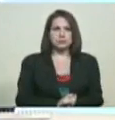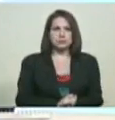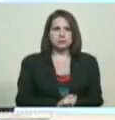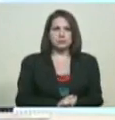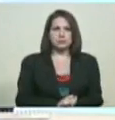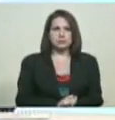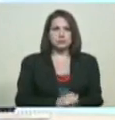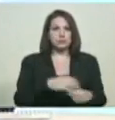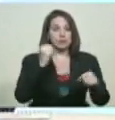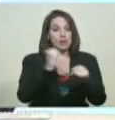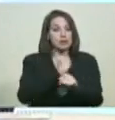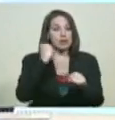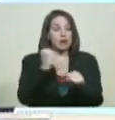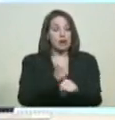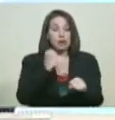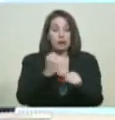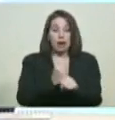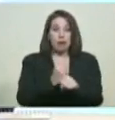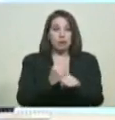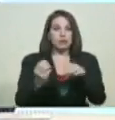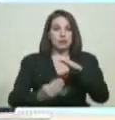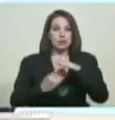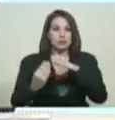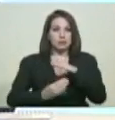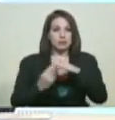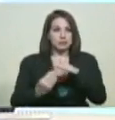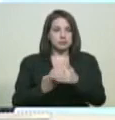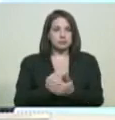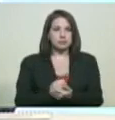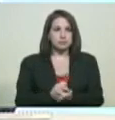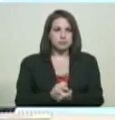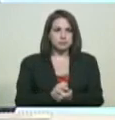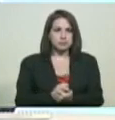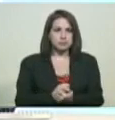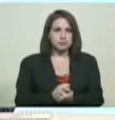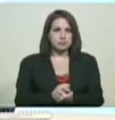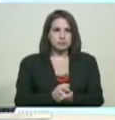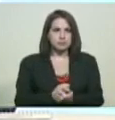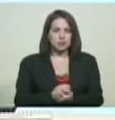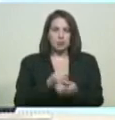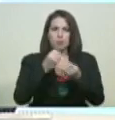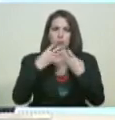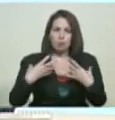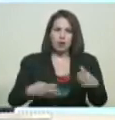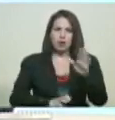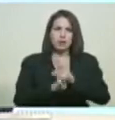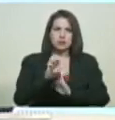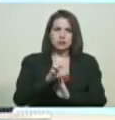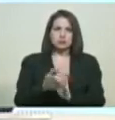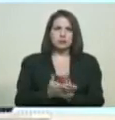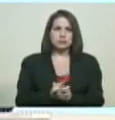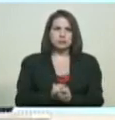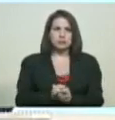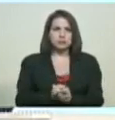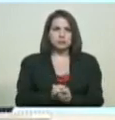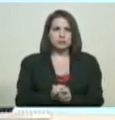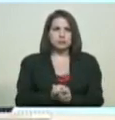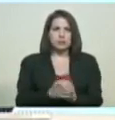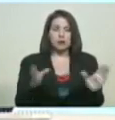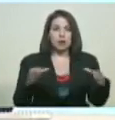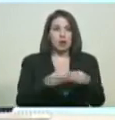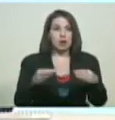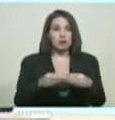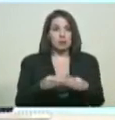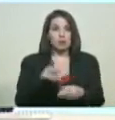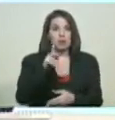el trabajo de la base tuvimos un buen éxito en la carnetización del partido socialista